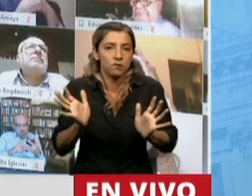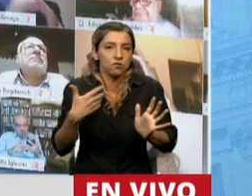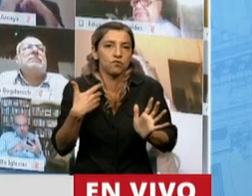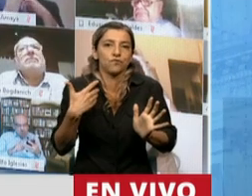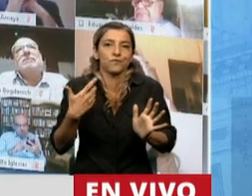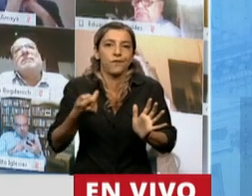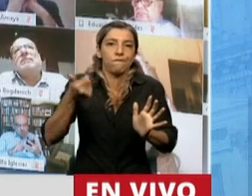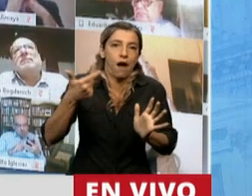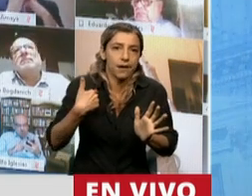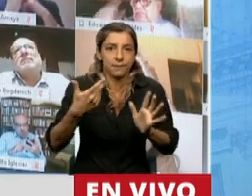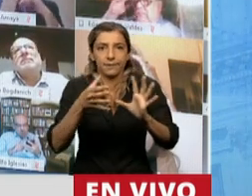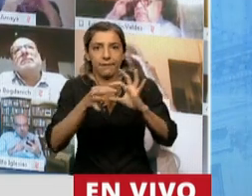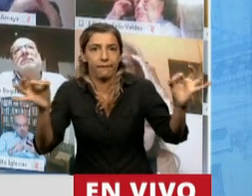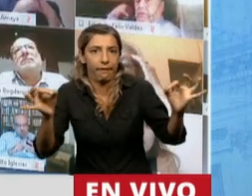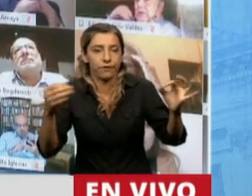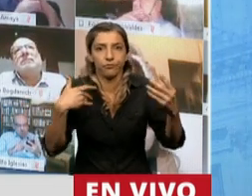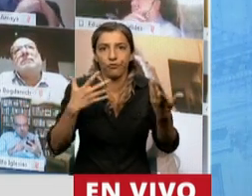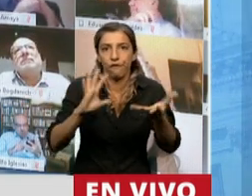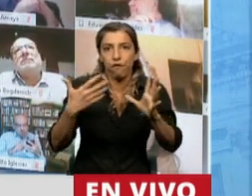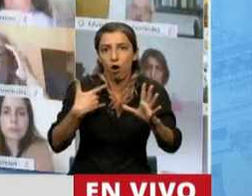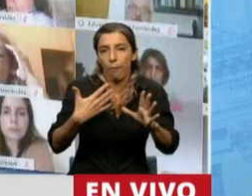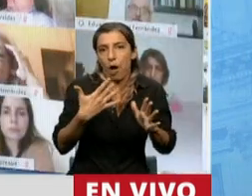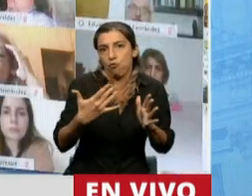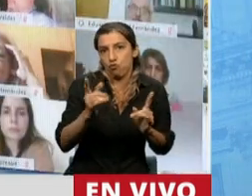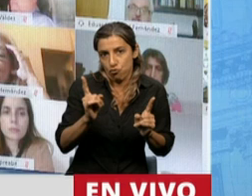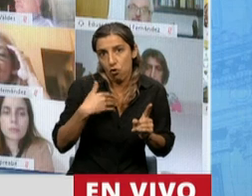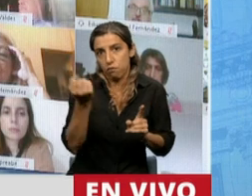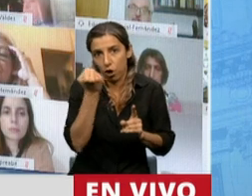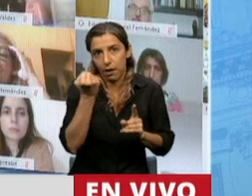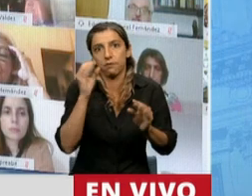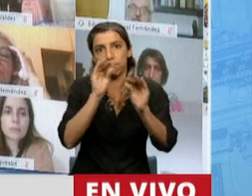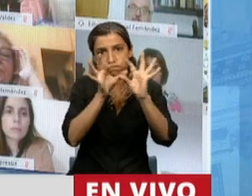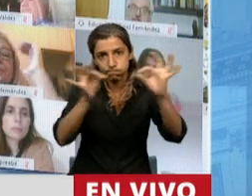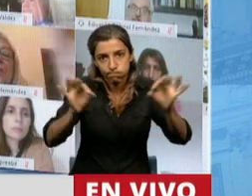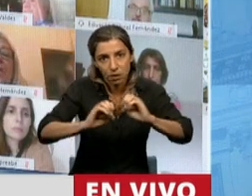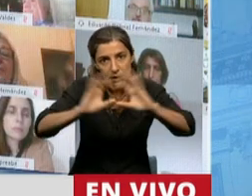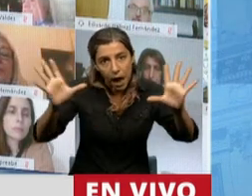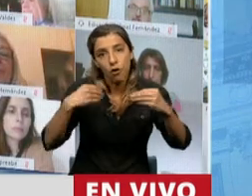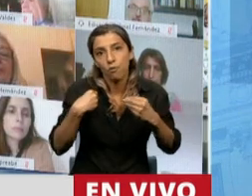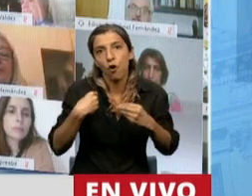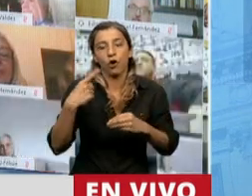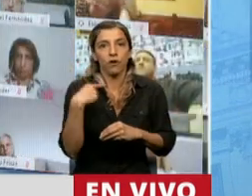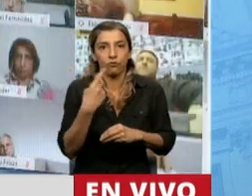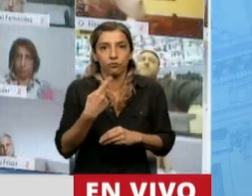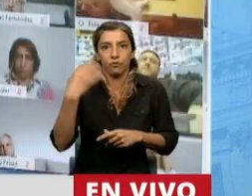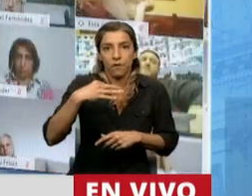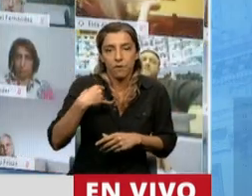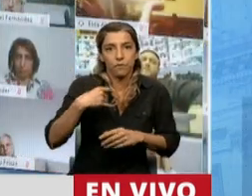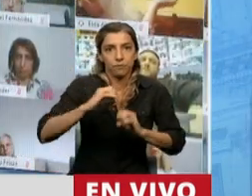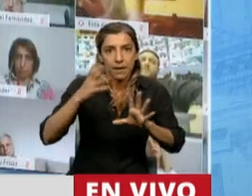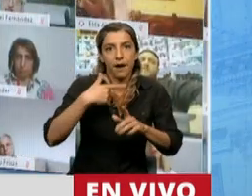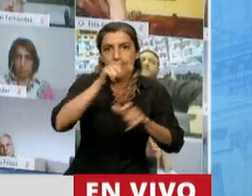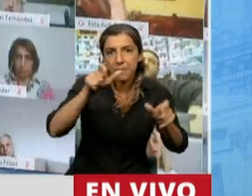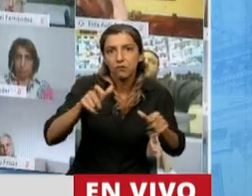de la redacción o para mejorar el texto sino que incorpora a los sujetos objeto de la